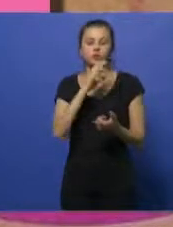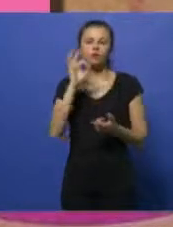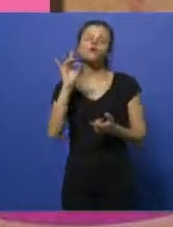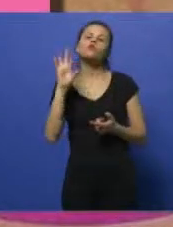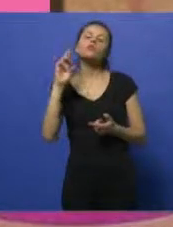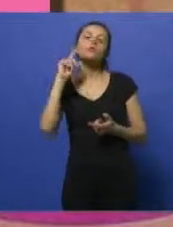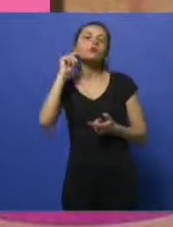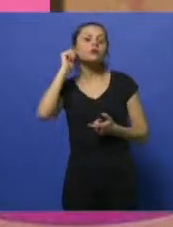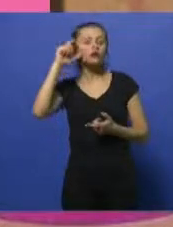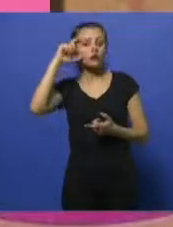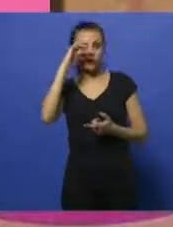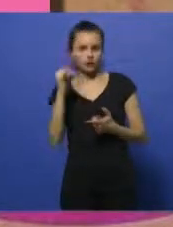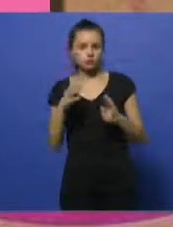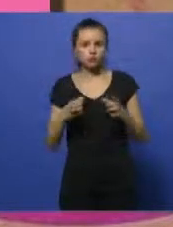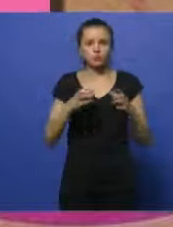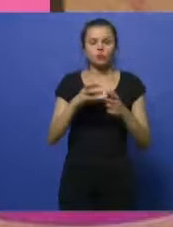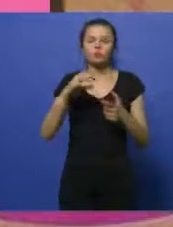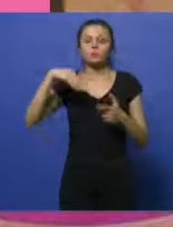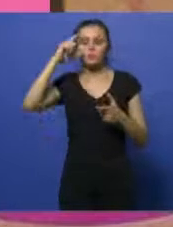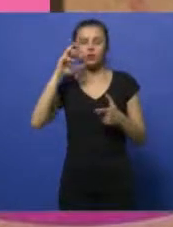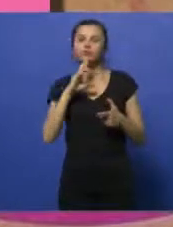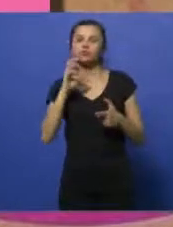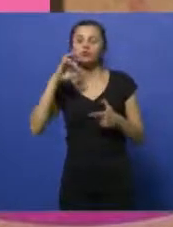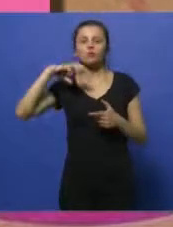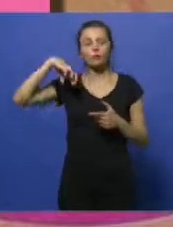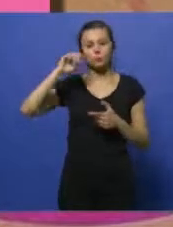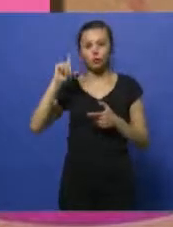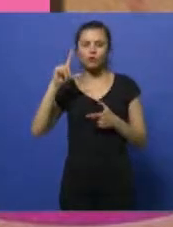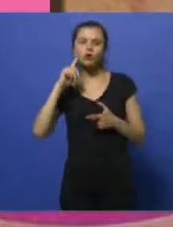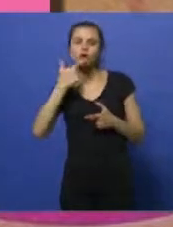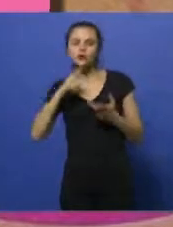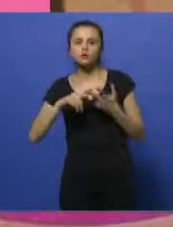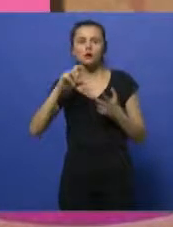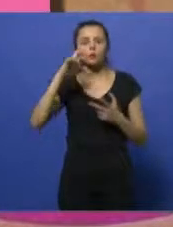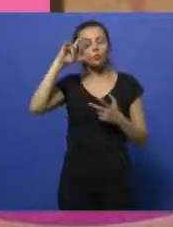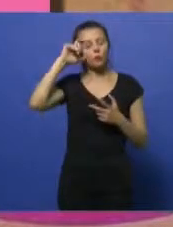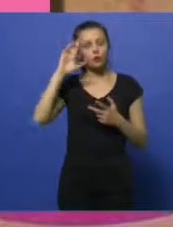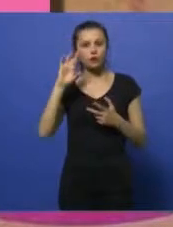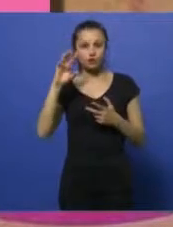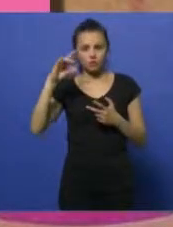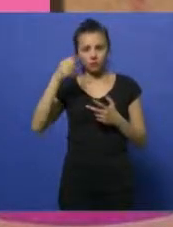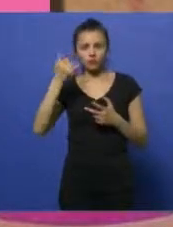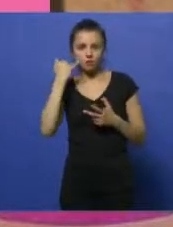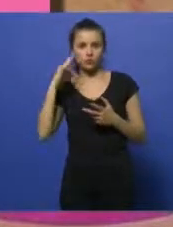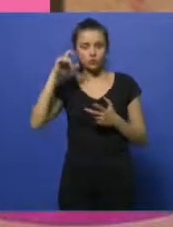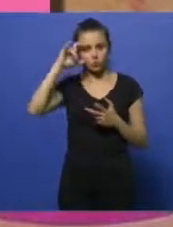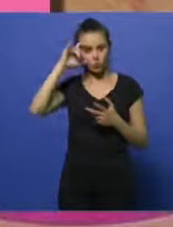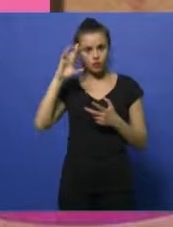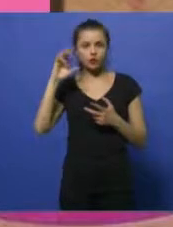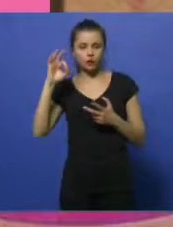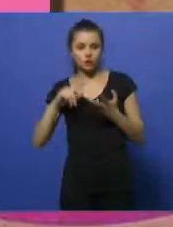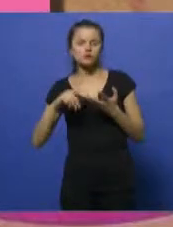nota, Metrópolis, Cuerda y Cuero, Los Arrayanes, Nuevo Rumbo y Suena por Voz, entre